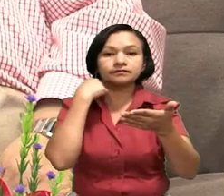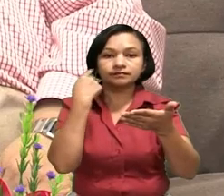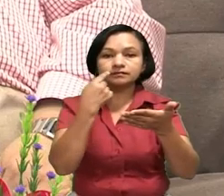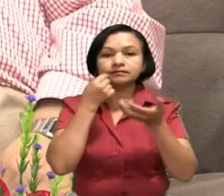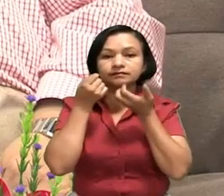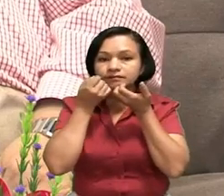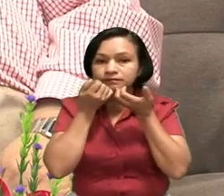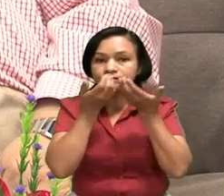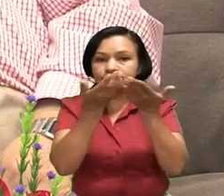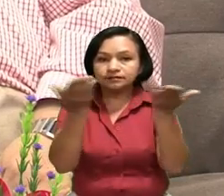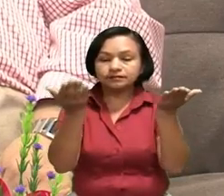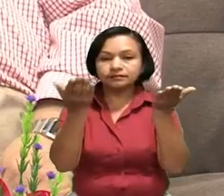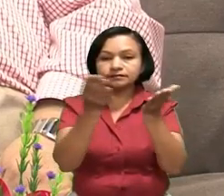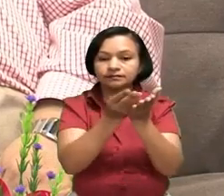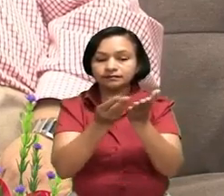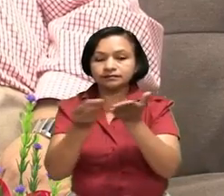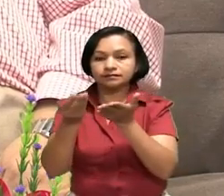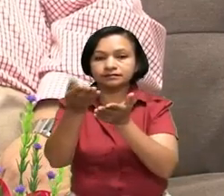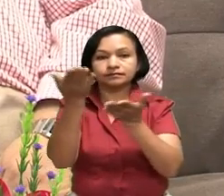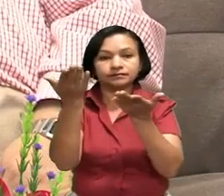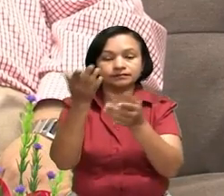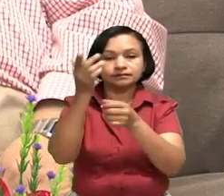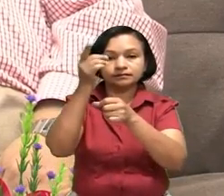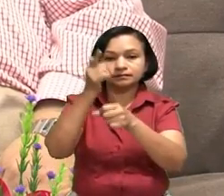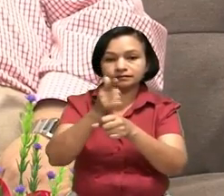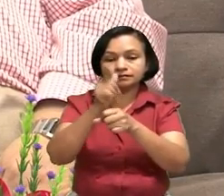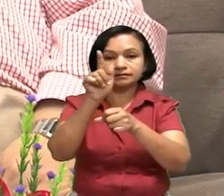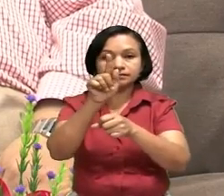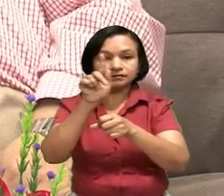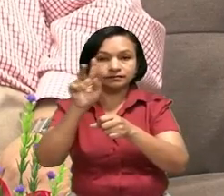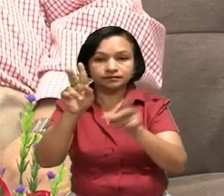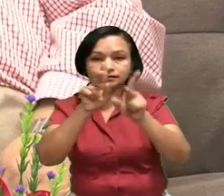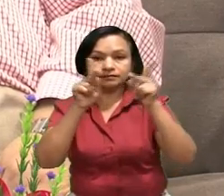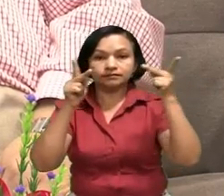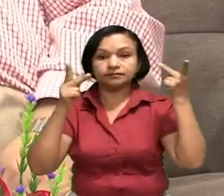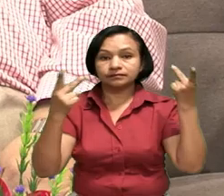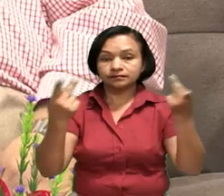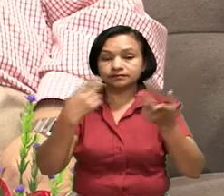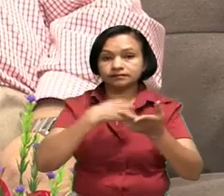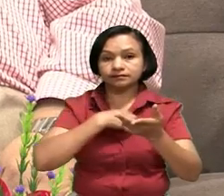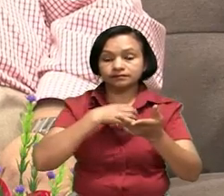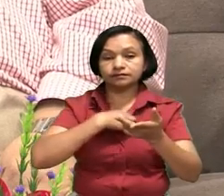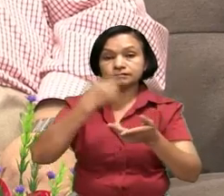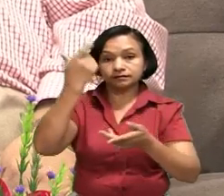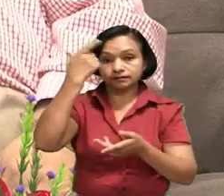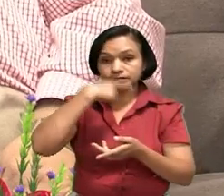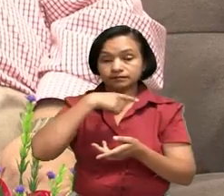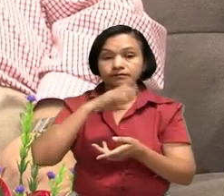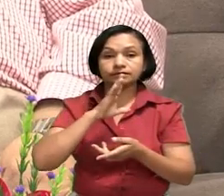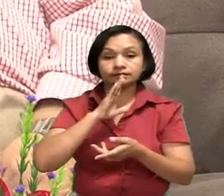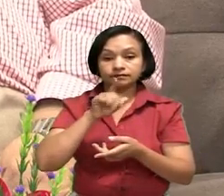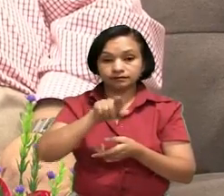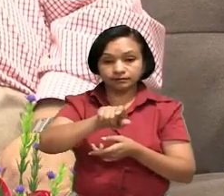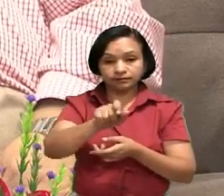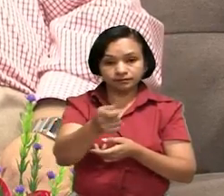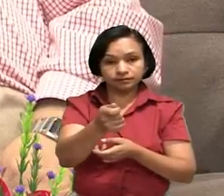y darle trámite a través del medio de comunicación serio y franco y hablo de la radio